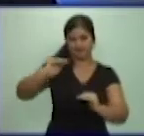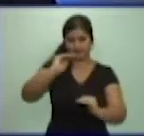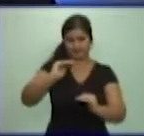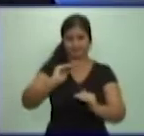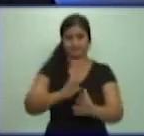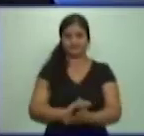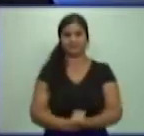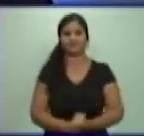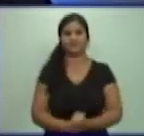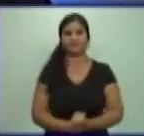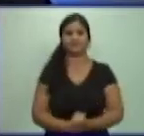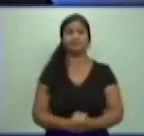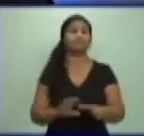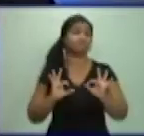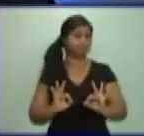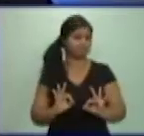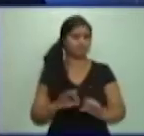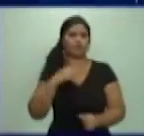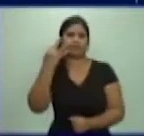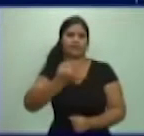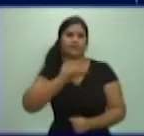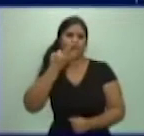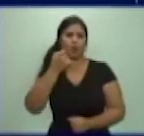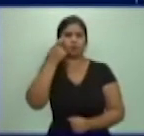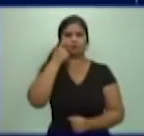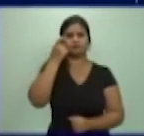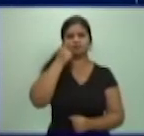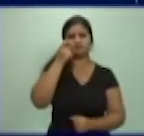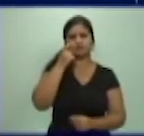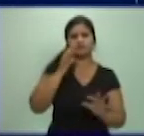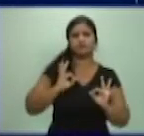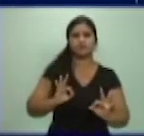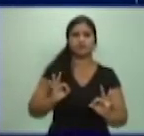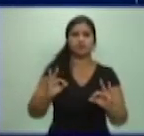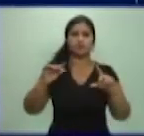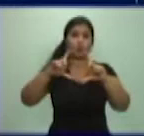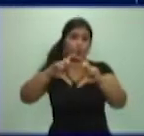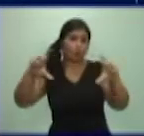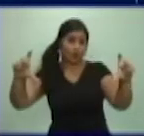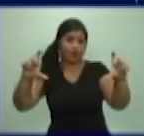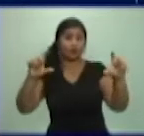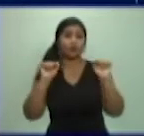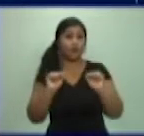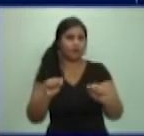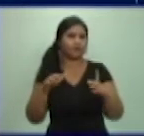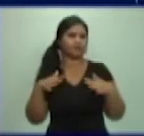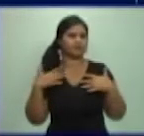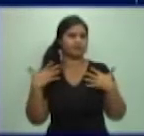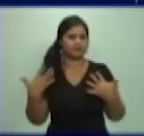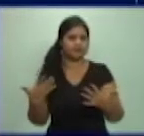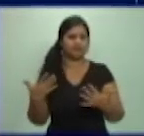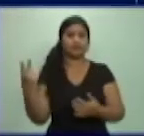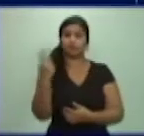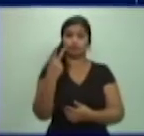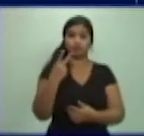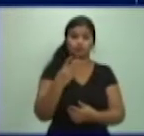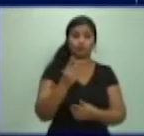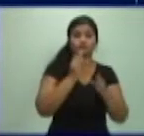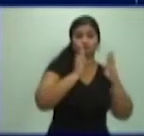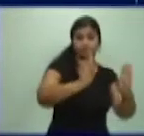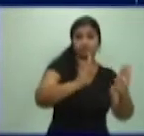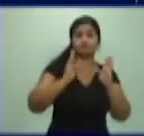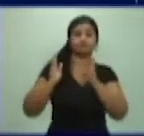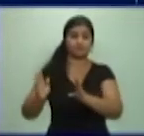tanto, yo quisiera que ustedes observen este cuadro que tenemos en pantalla, donde explica